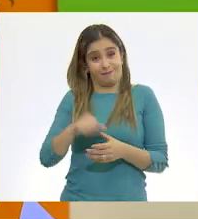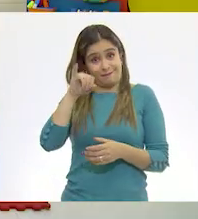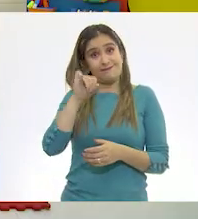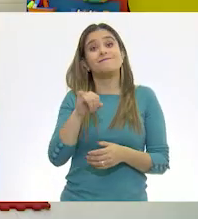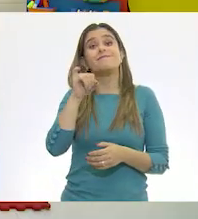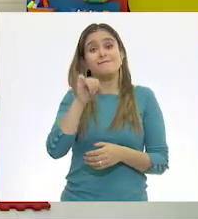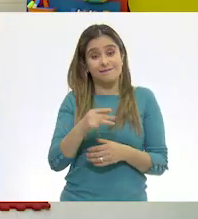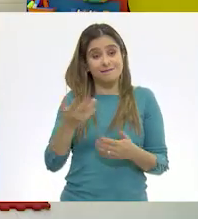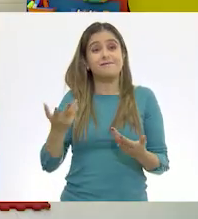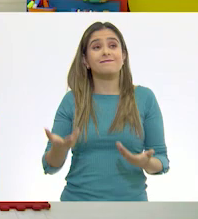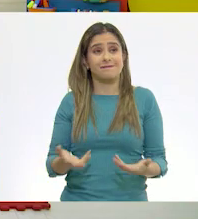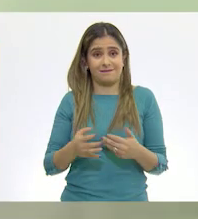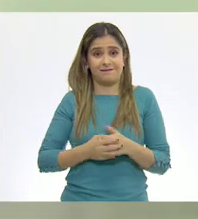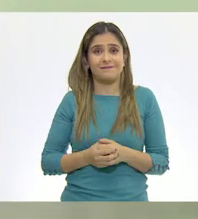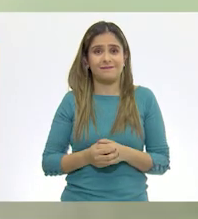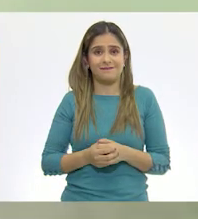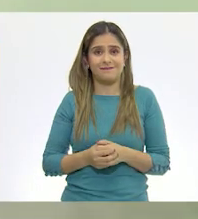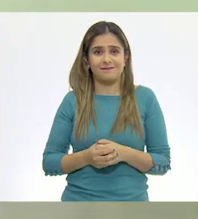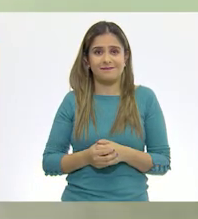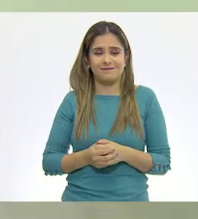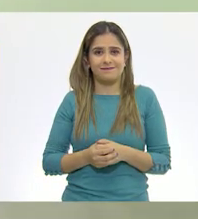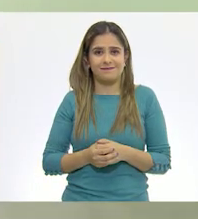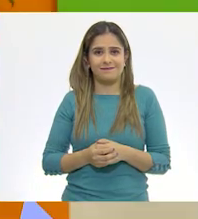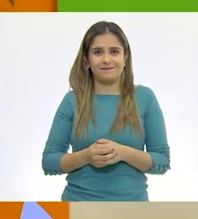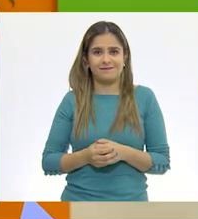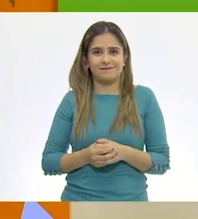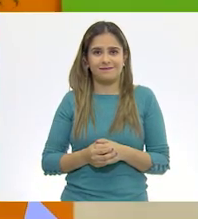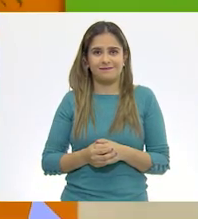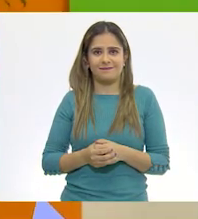¡Charla! ¡Sí! ¡Sí! ¡Bien!